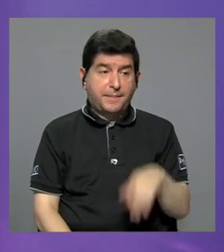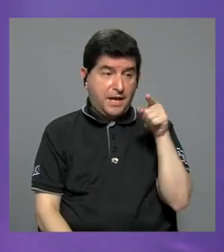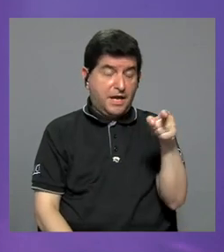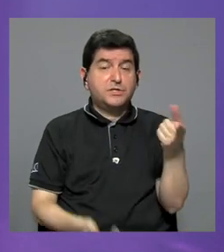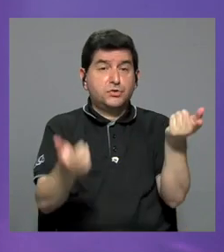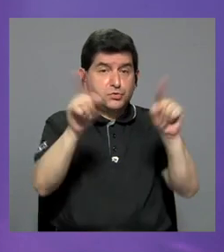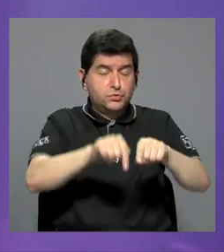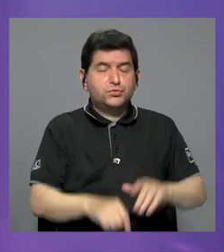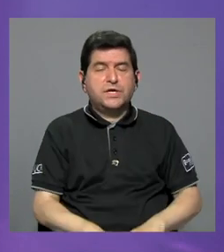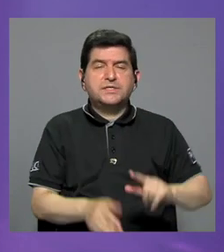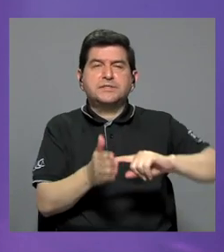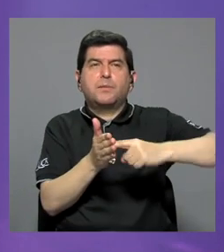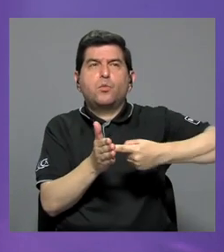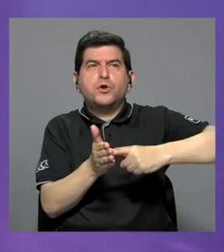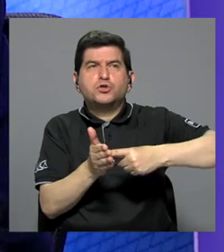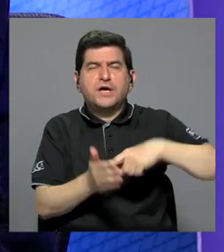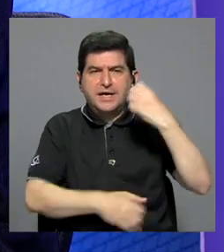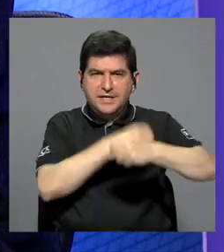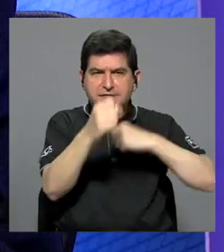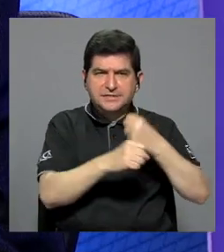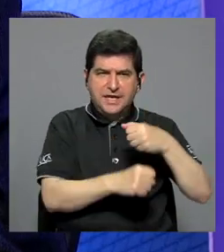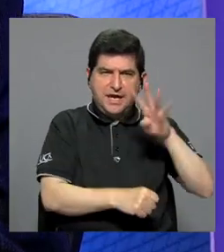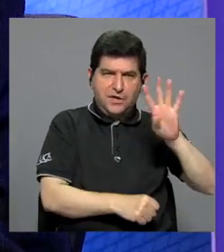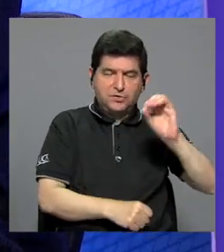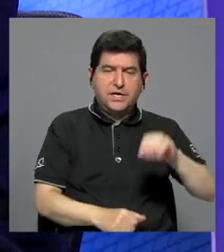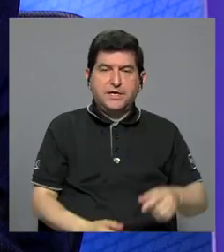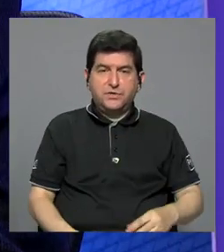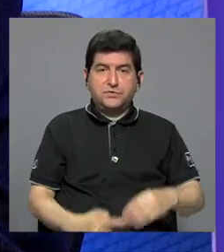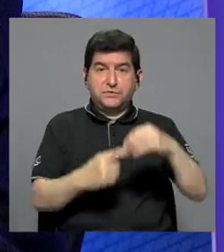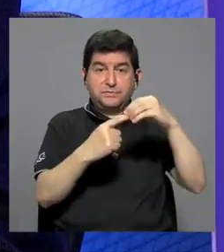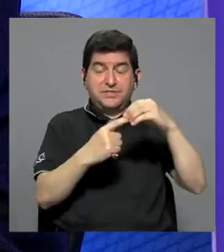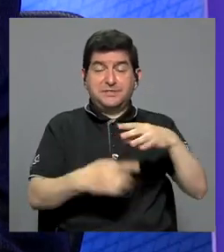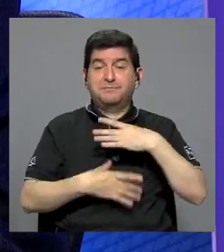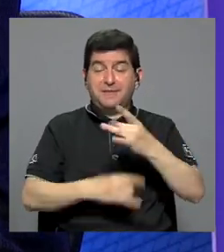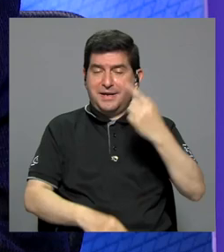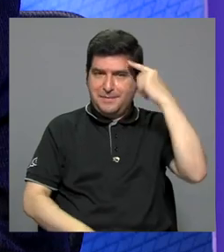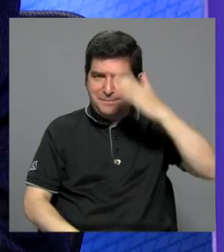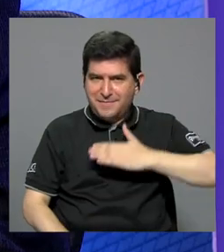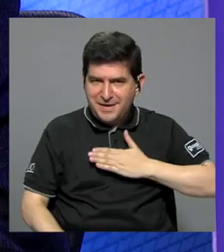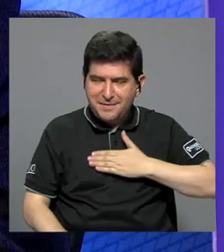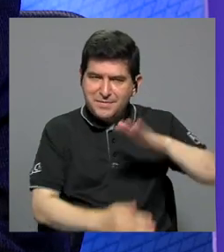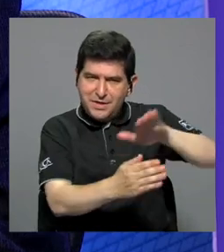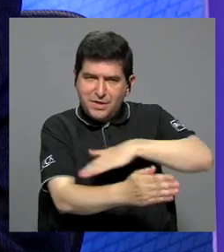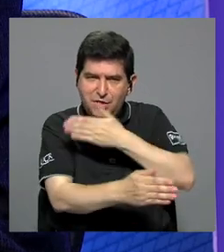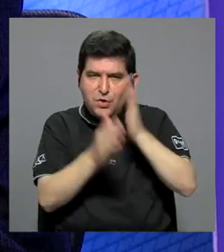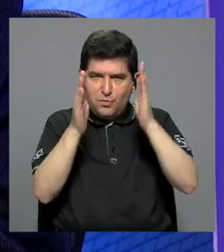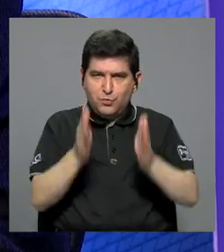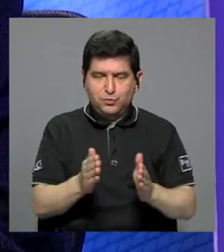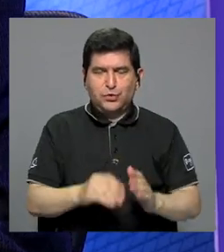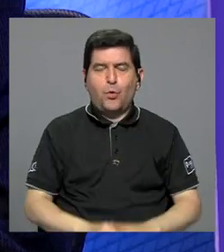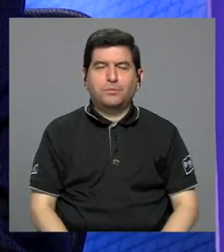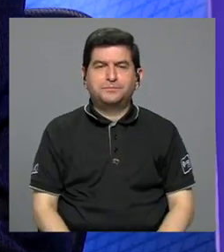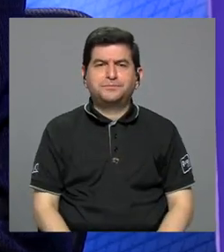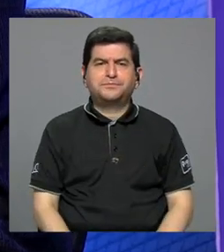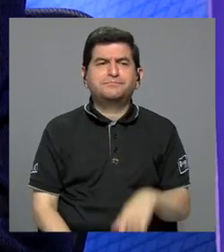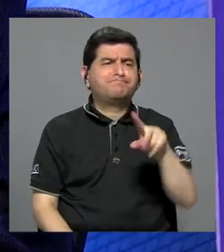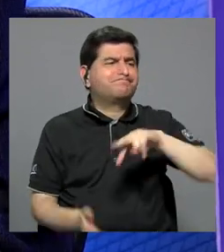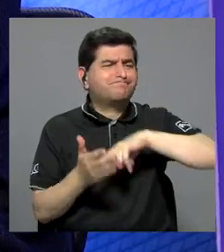obra toma lugar en Buenos Aires en los años 40, y eso fue uno de los principales atractivos para mí, debo decir, como músico, ¿verdad? Porque eso implica